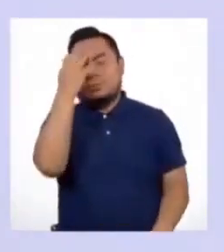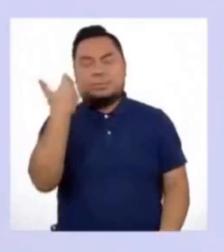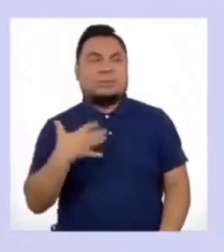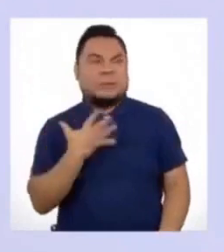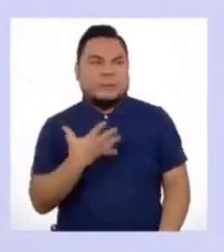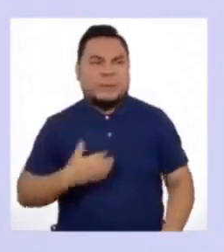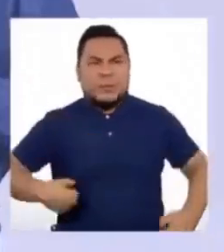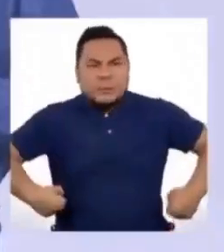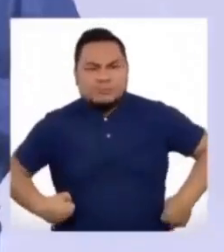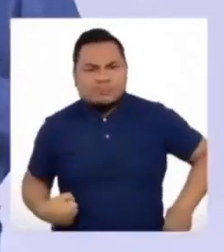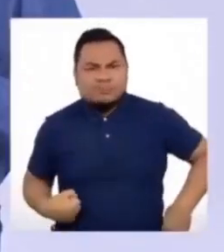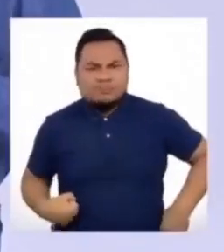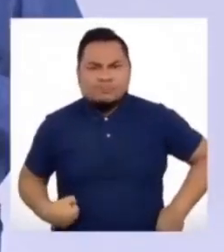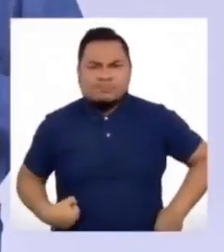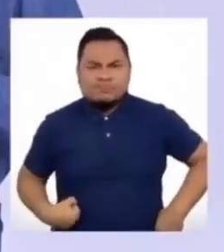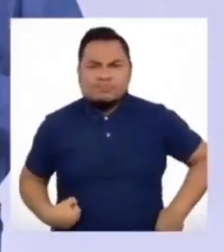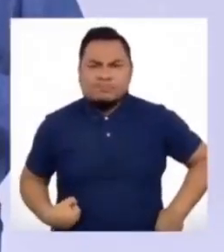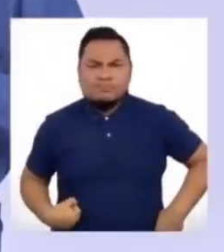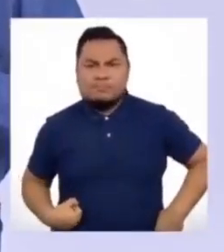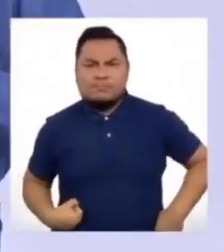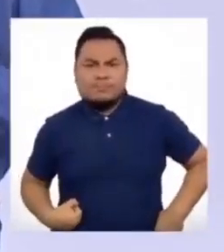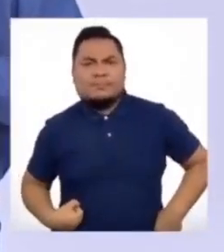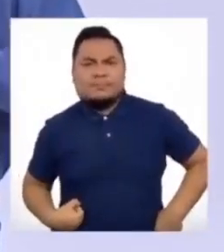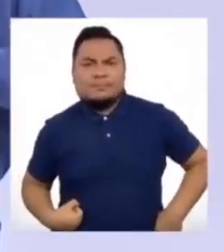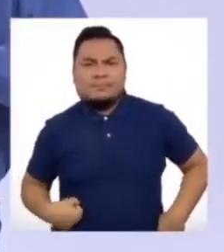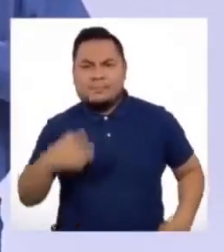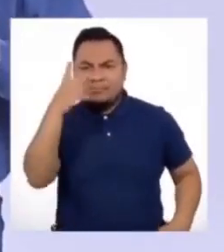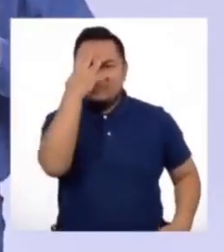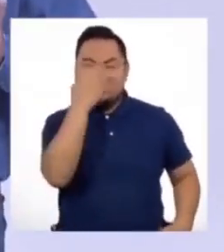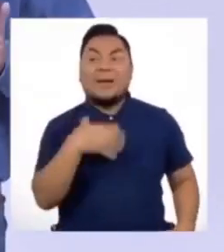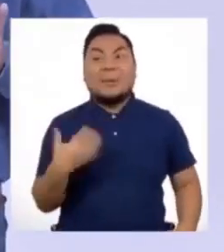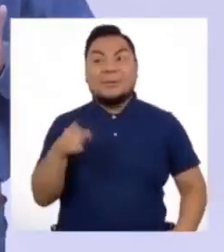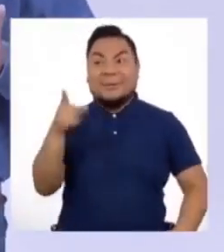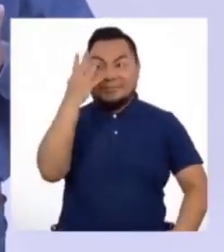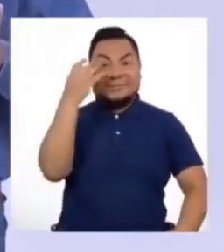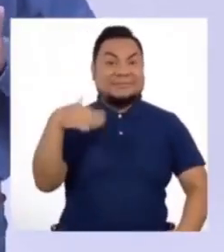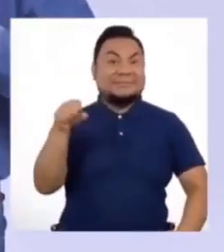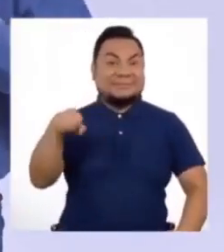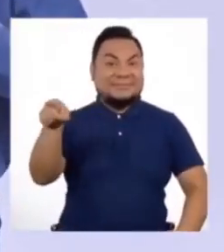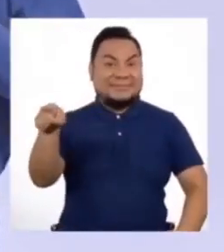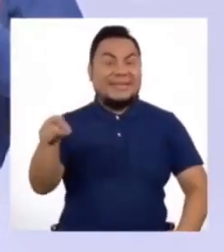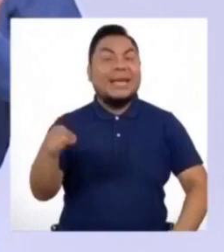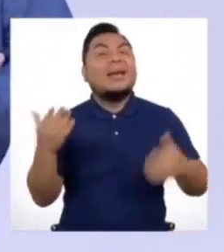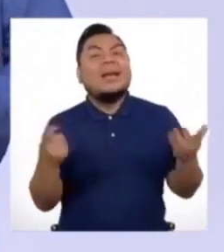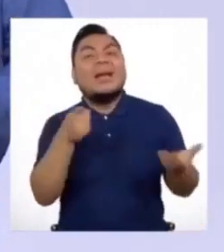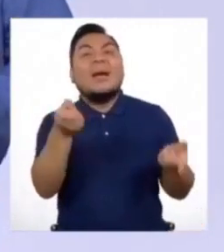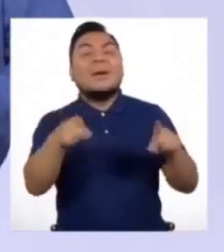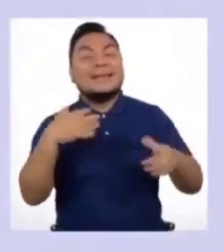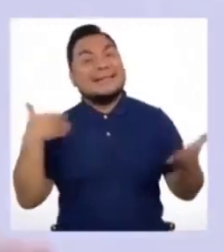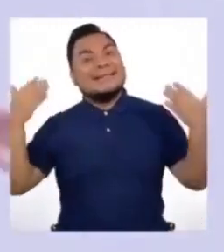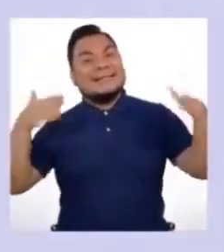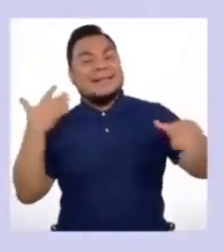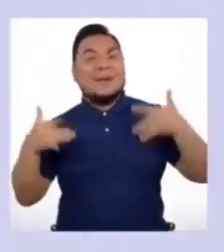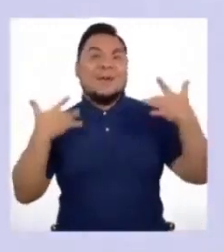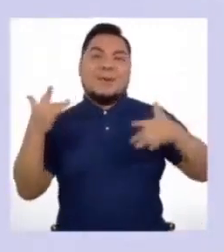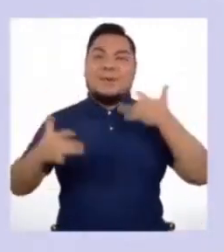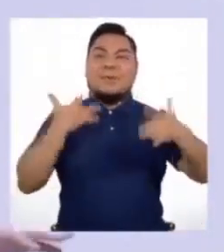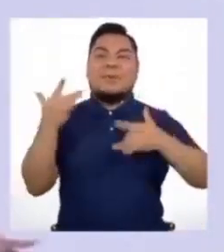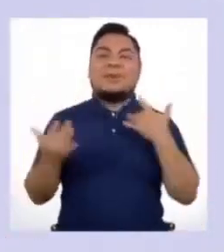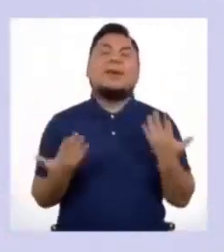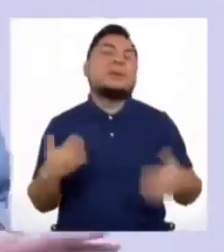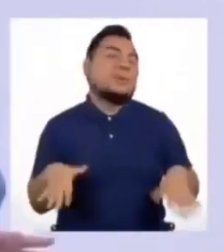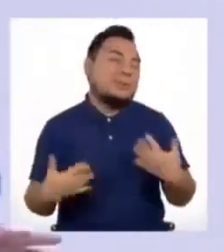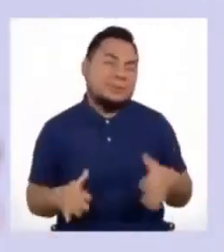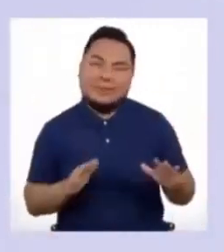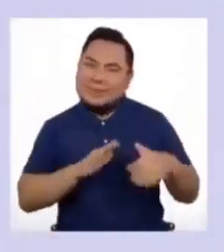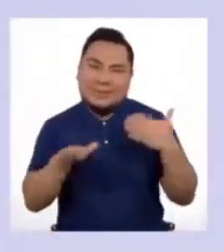y estoy así. Sí que te veo molesta, Patti. ¿Y cuando estás entusiasmada? Uy, no puedo evitar